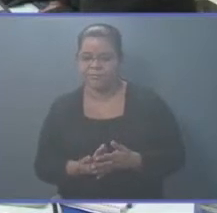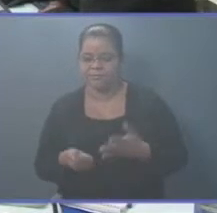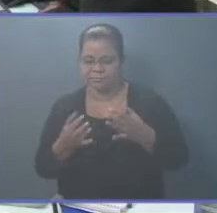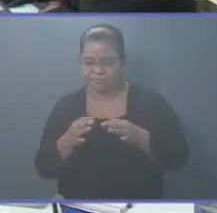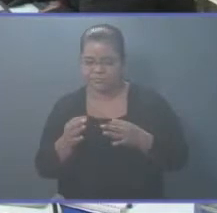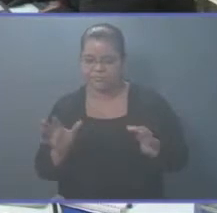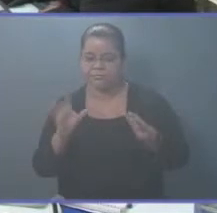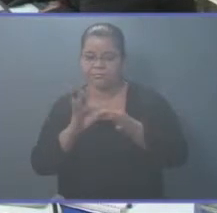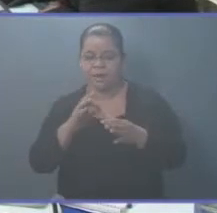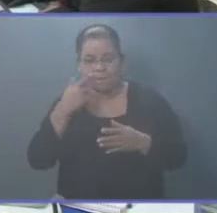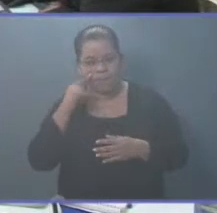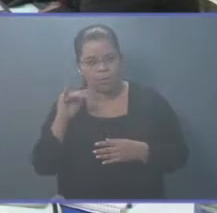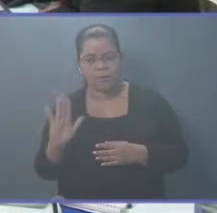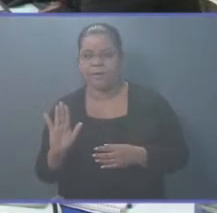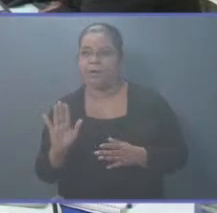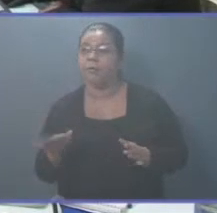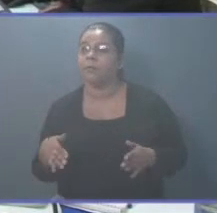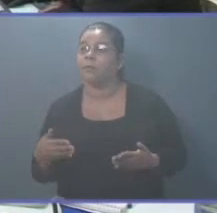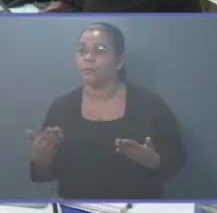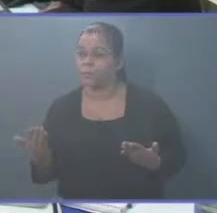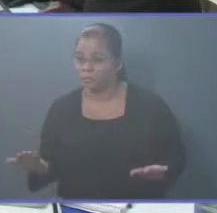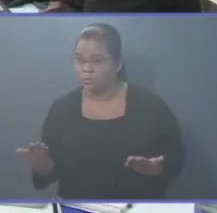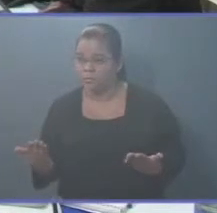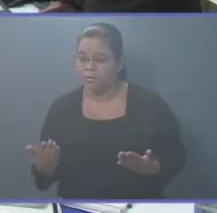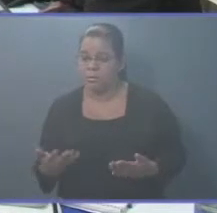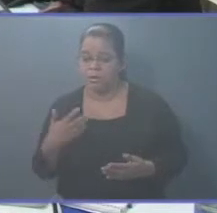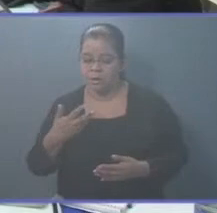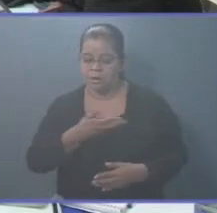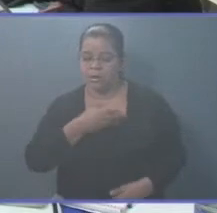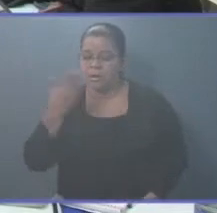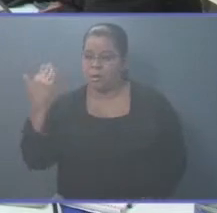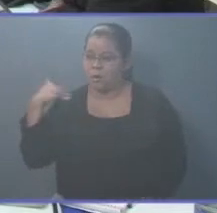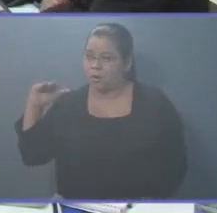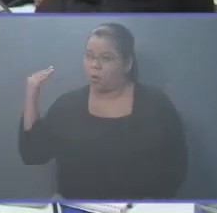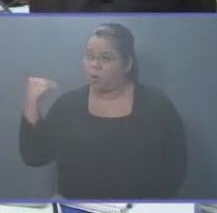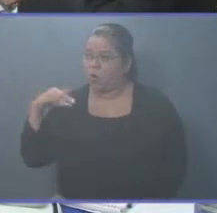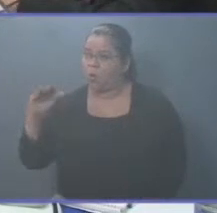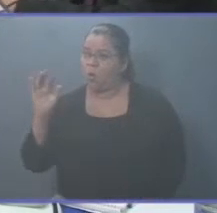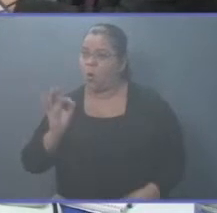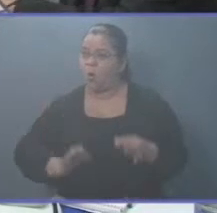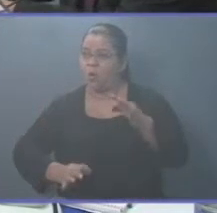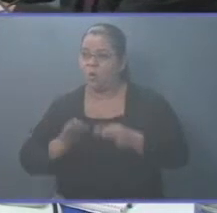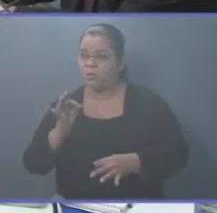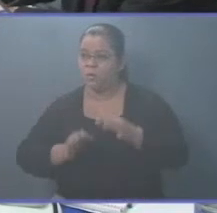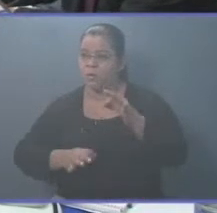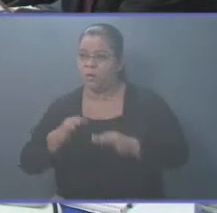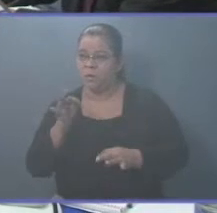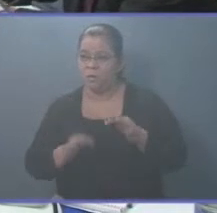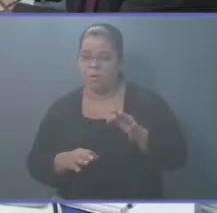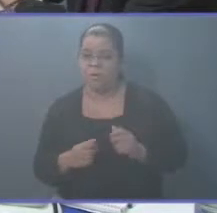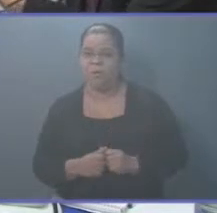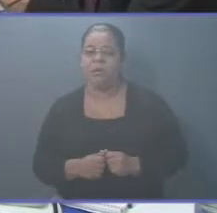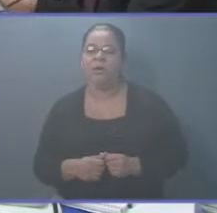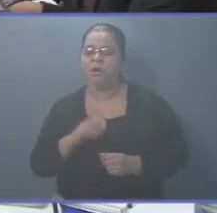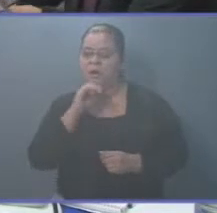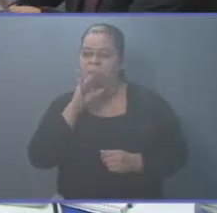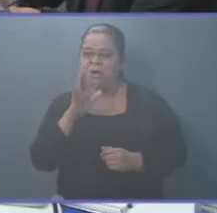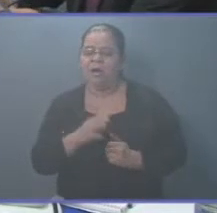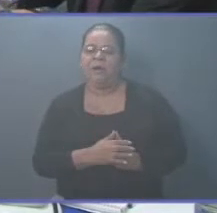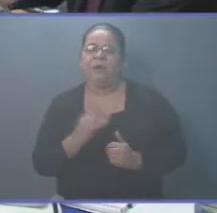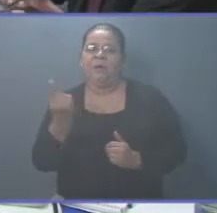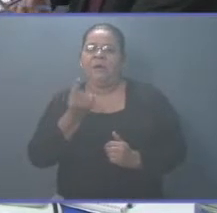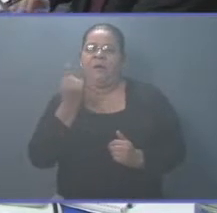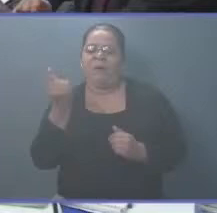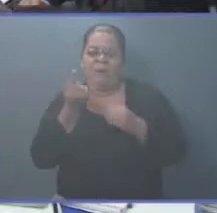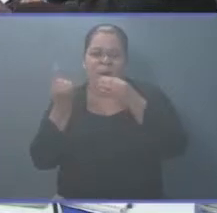relacionadas a la prueba, porque por costumbre quizás judicial se requiere